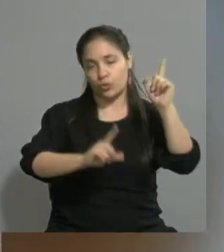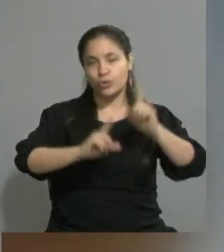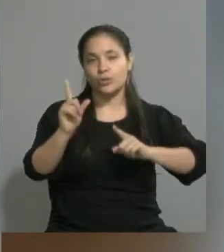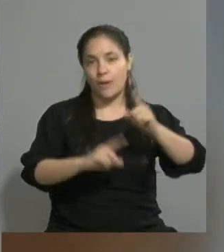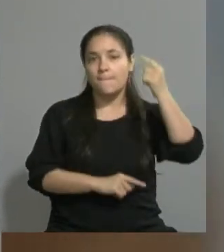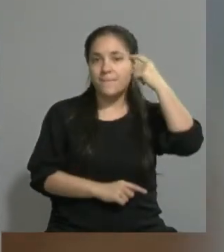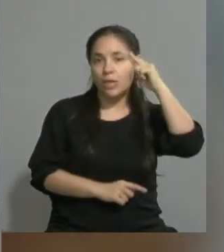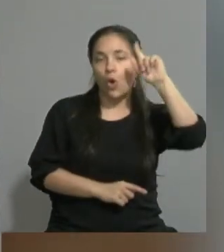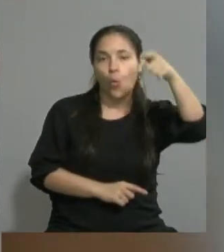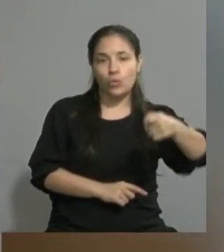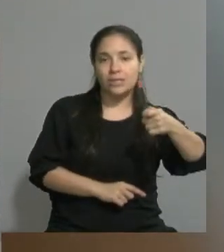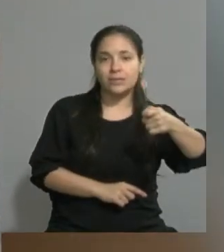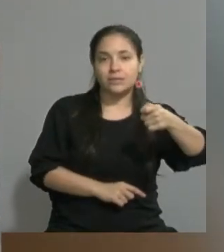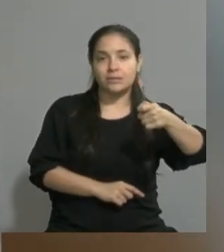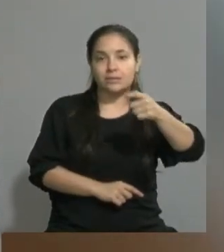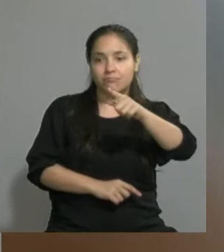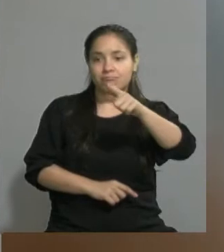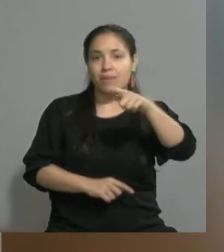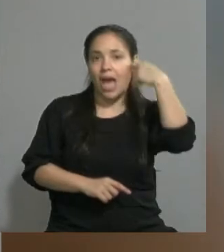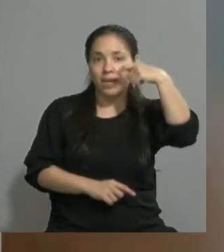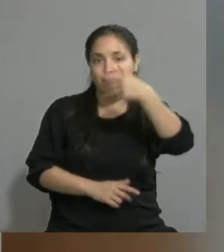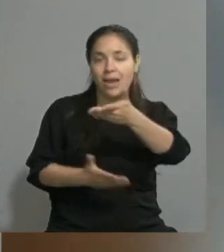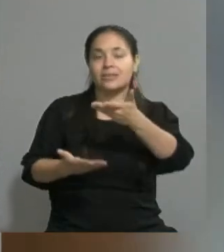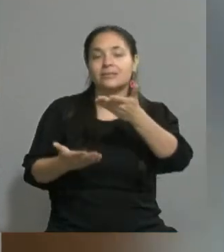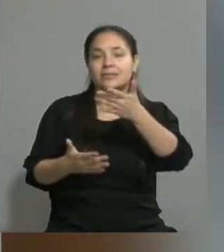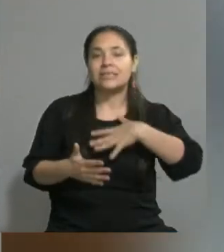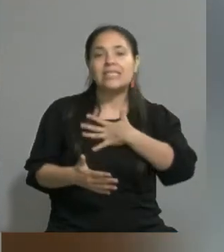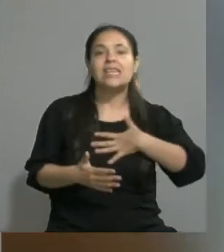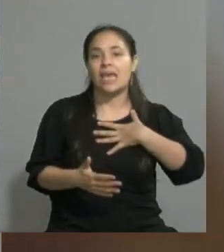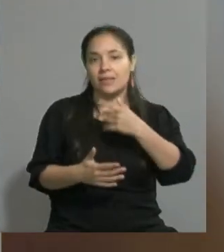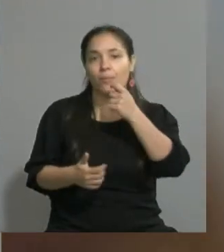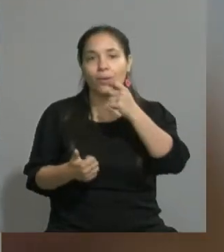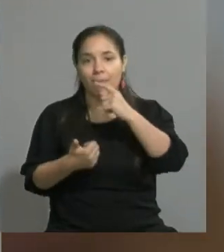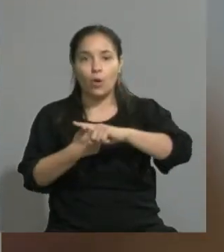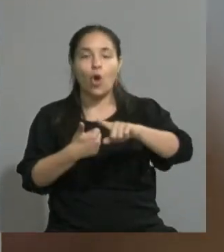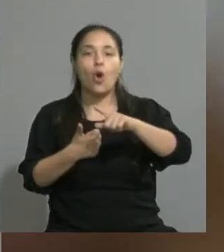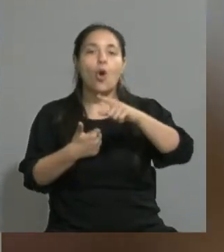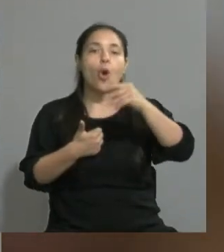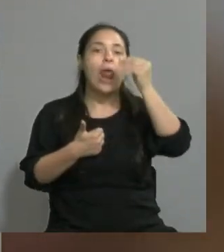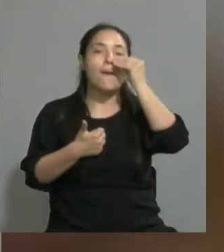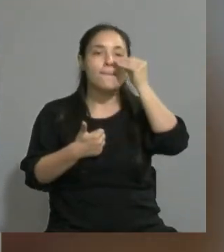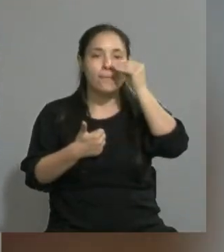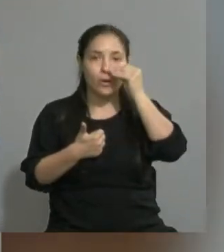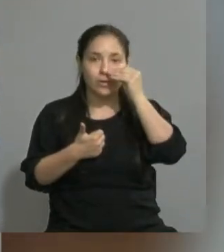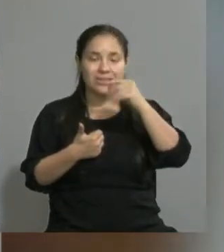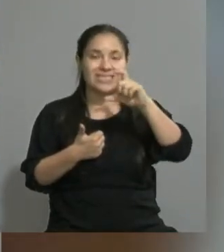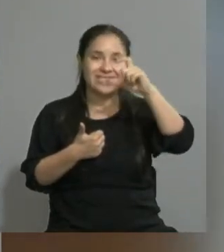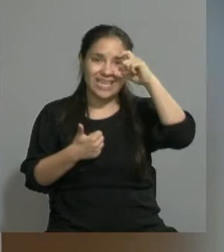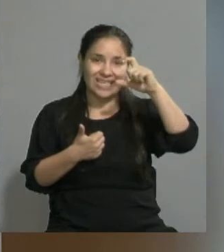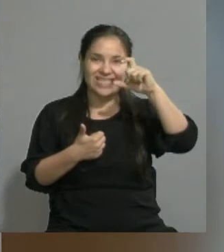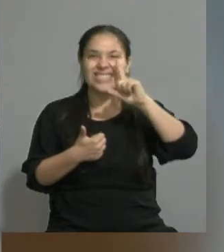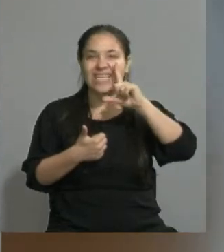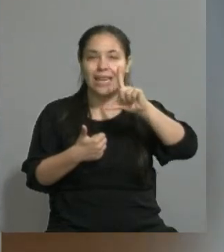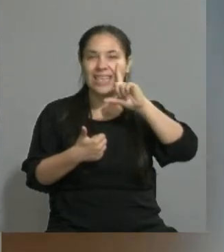la justicia penal a los animales como seres sintientes. El caso de la mona, por ejemplo, de Cecilia, que con